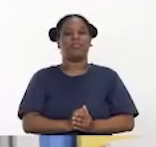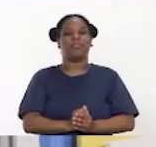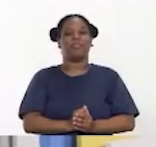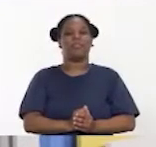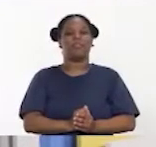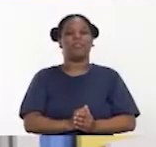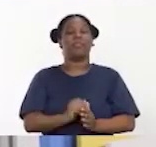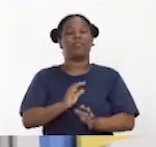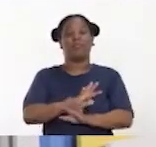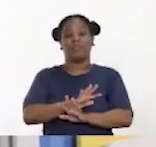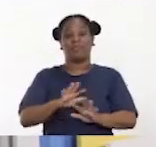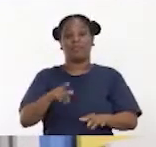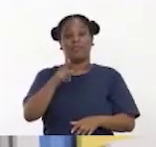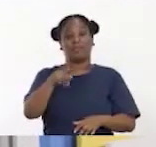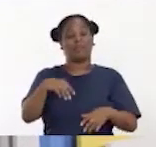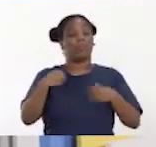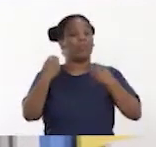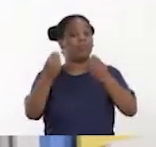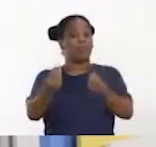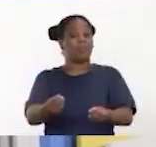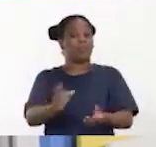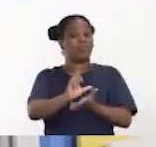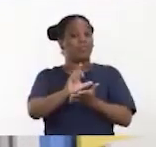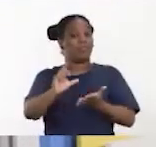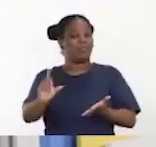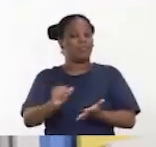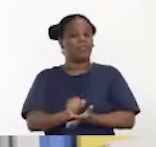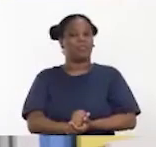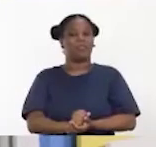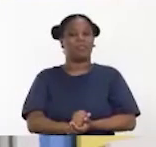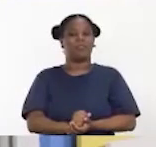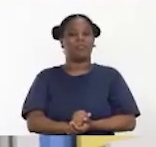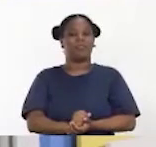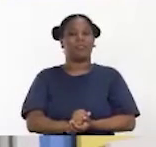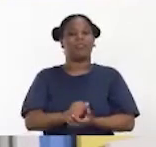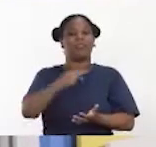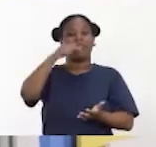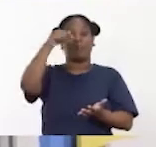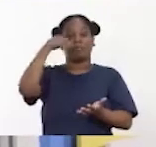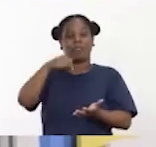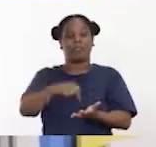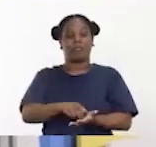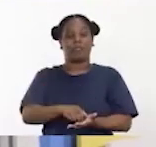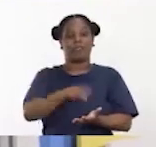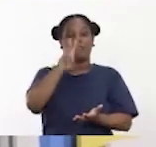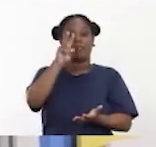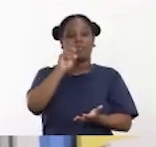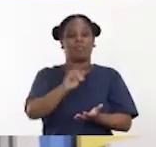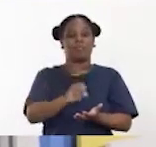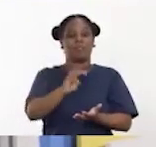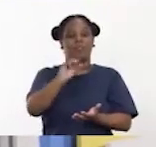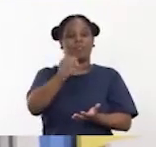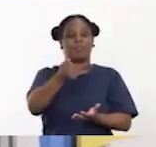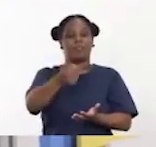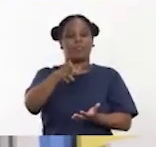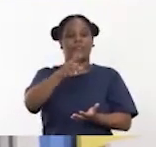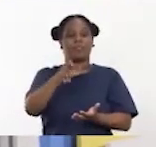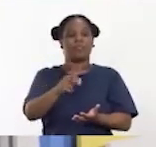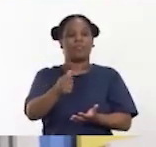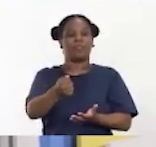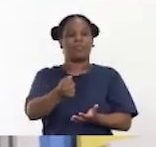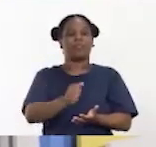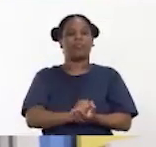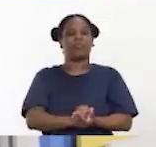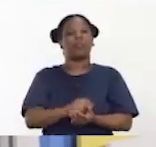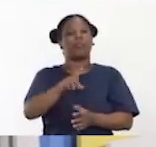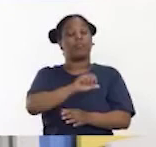y que ustedes han recibido en la escuela hasta el día 20 de marzo o los que se han